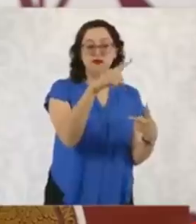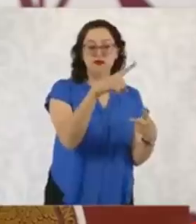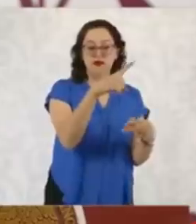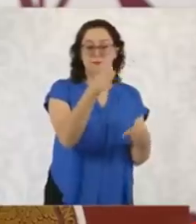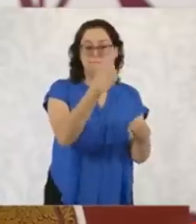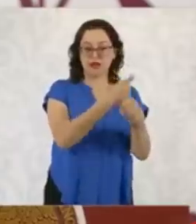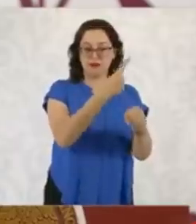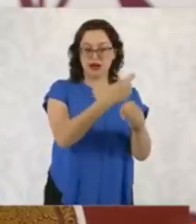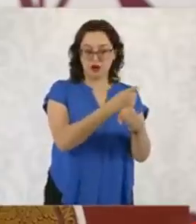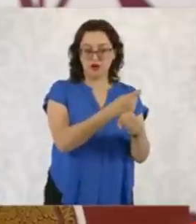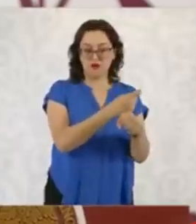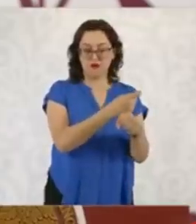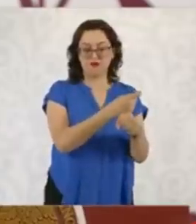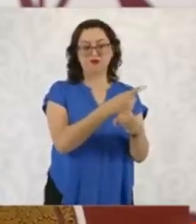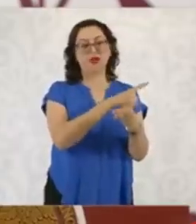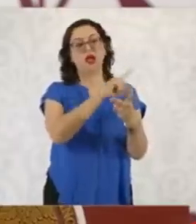distintos.